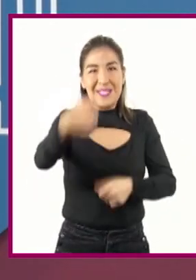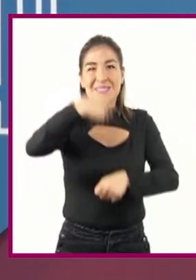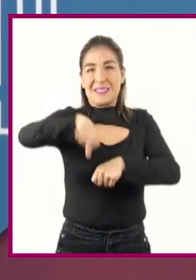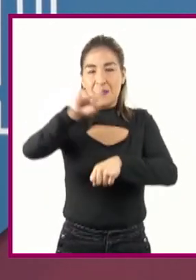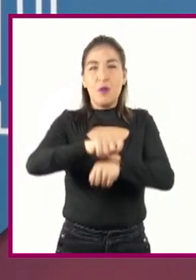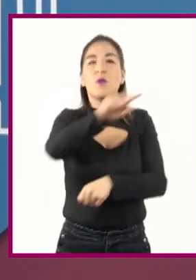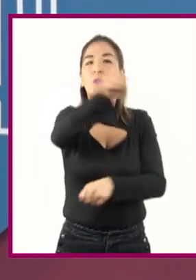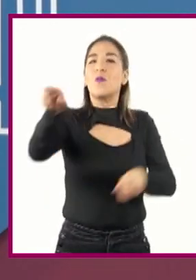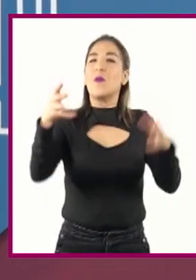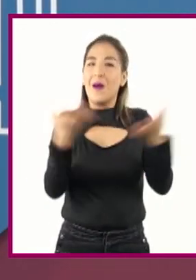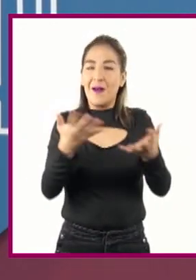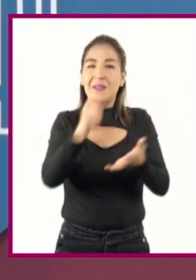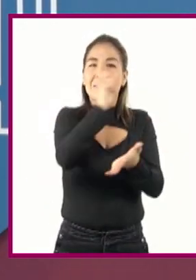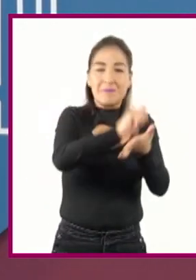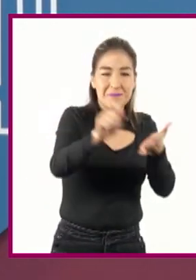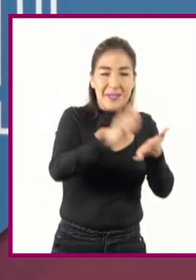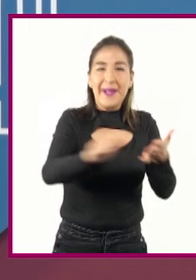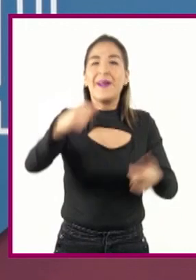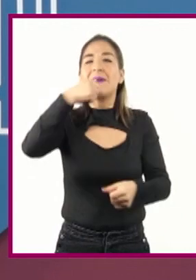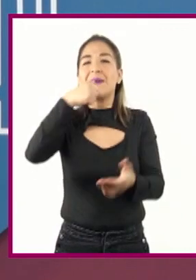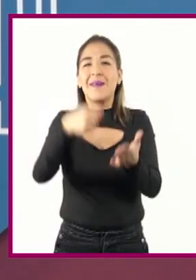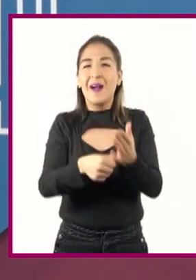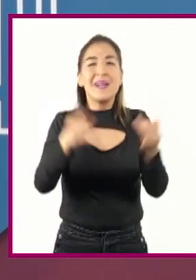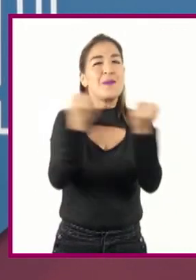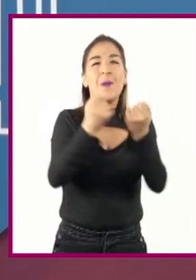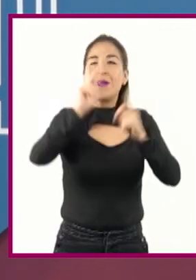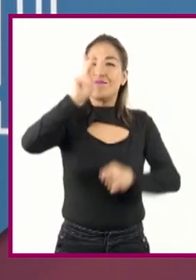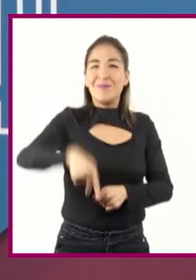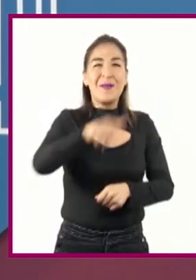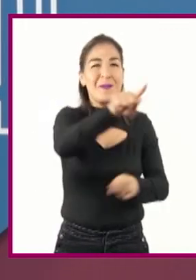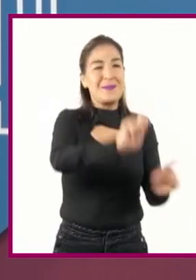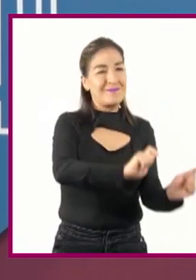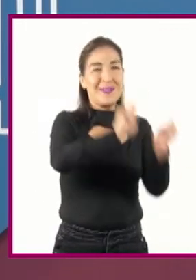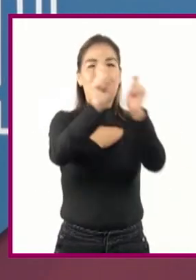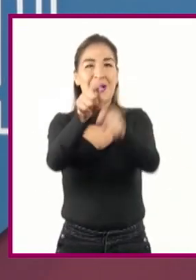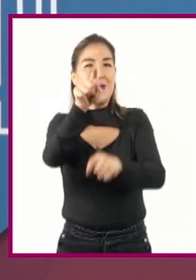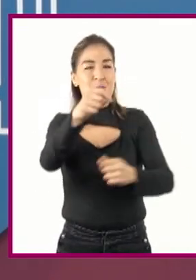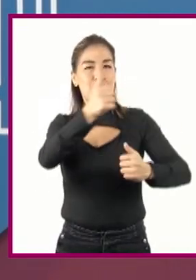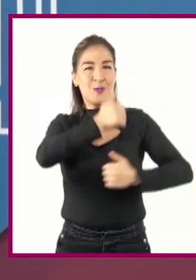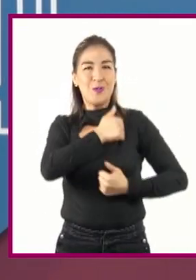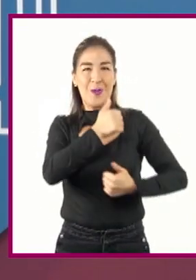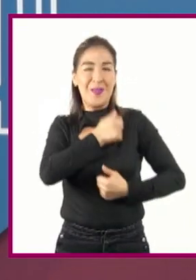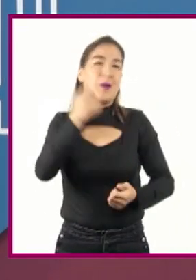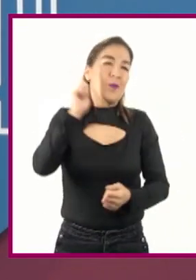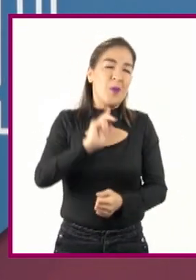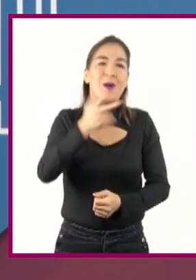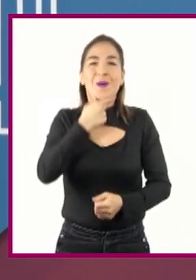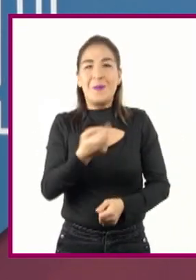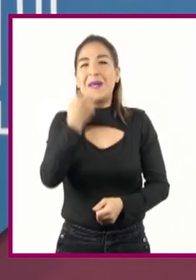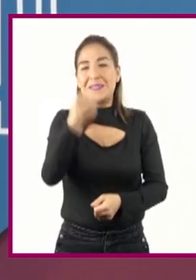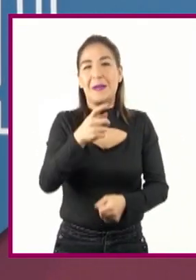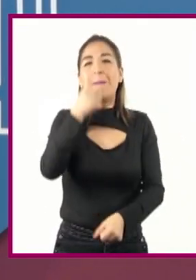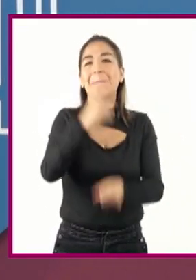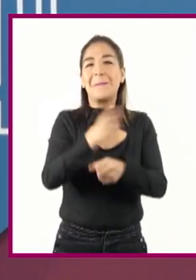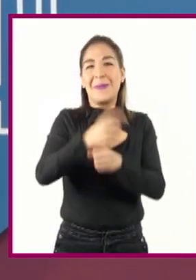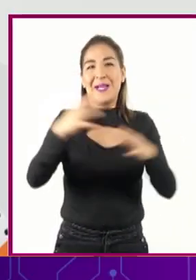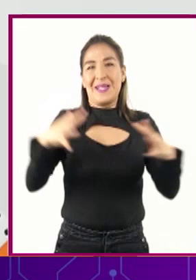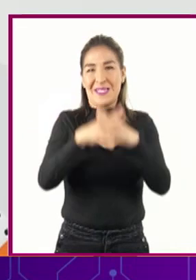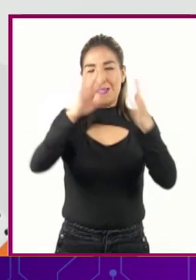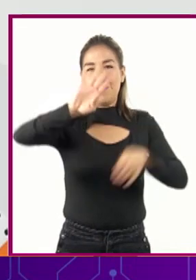la redacción de una carta, como si fuéramos un soldado o una soldadera de la Primera Guerra